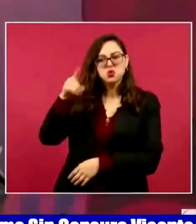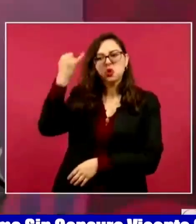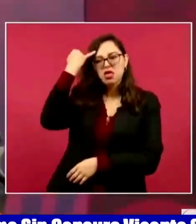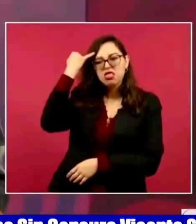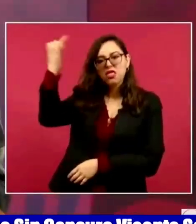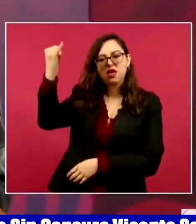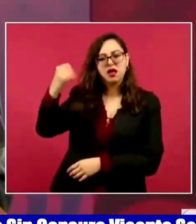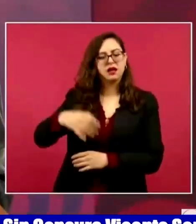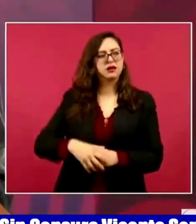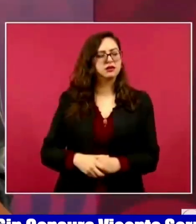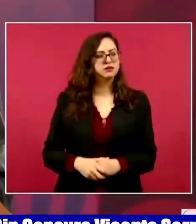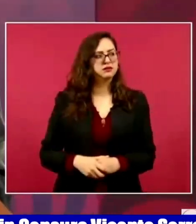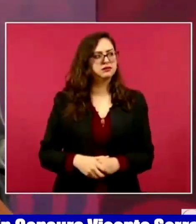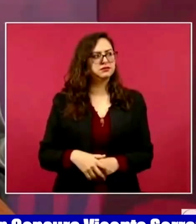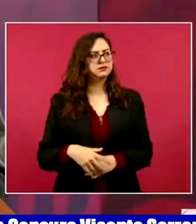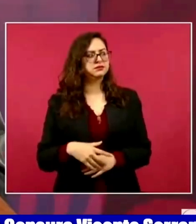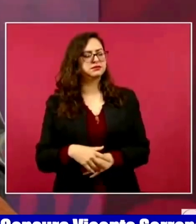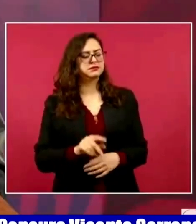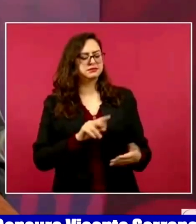si